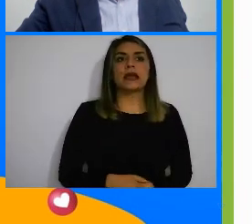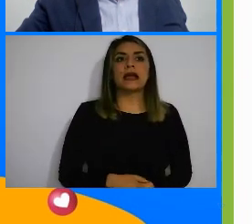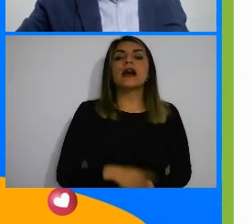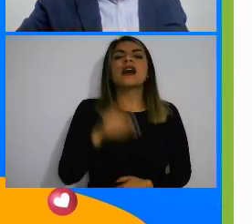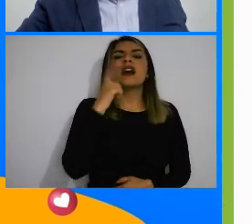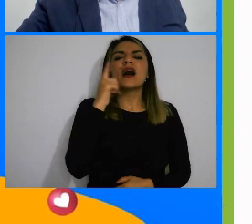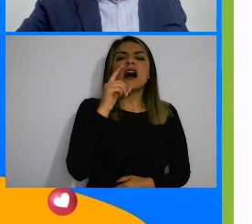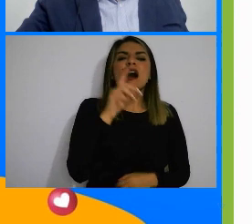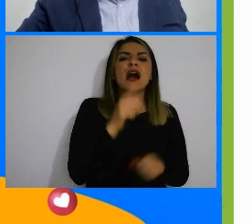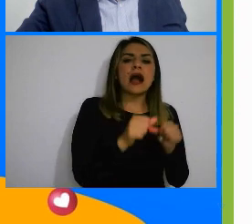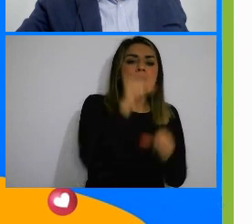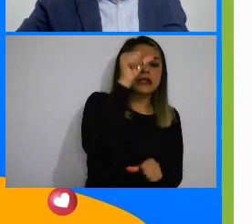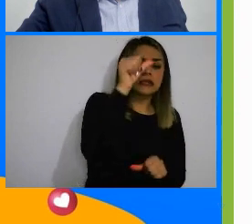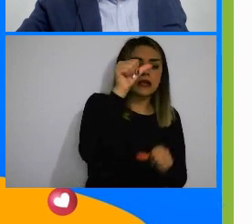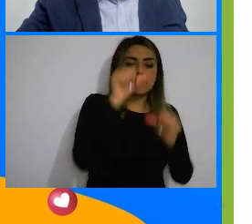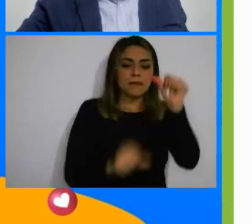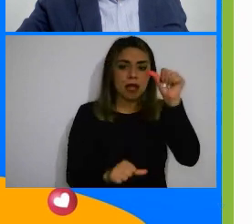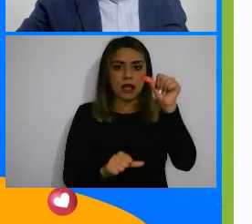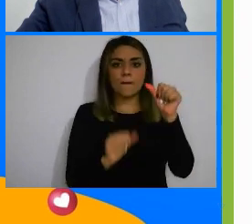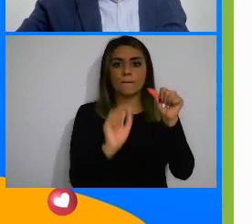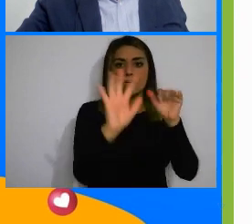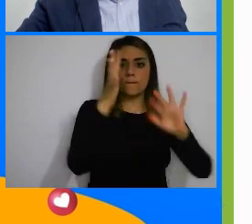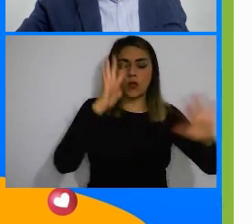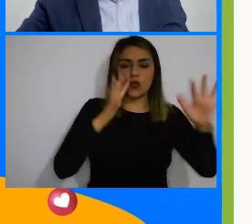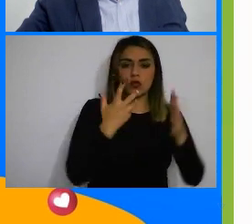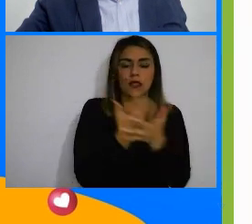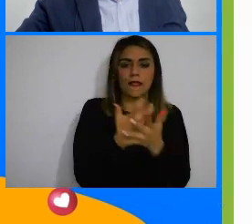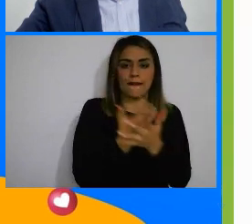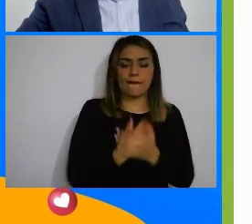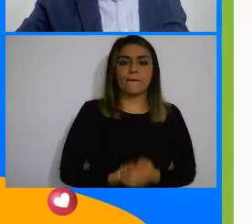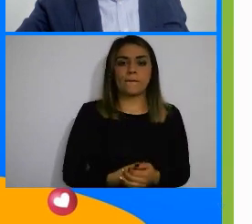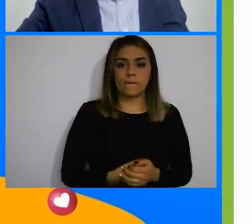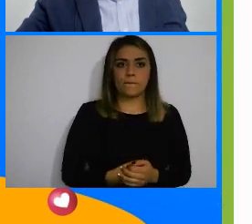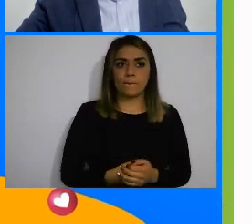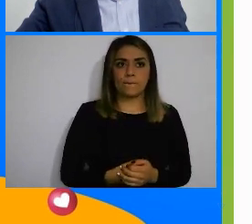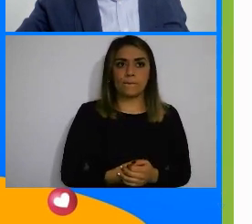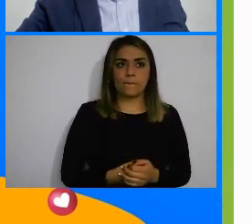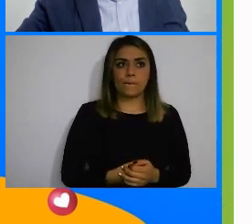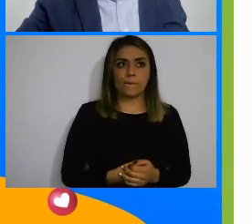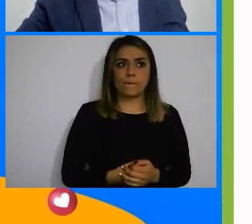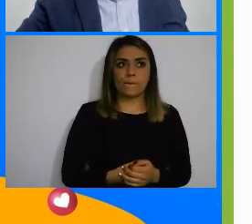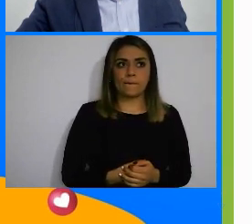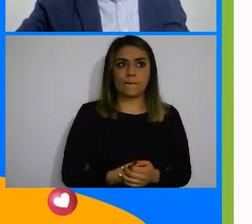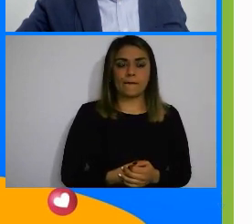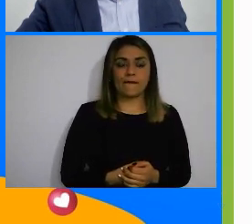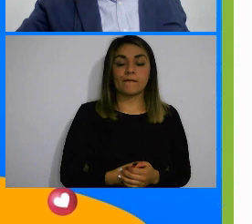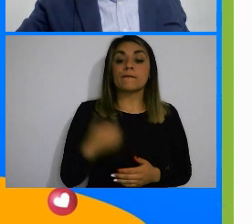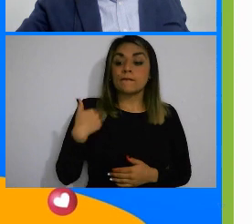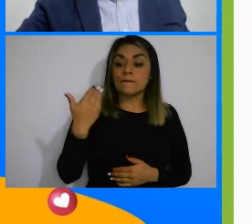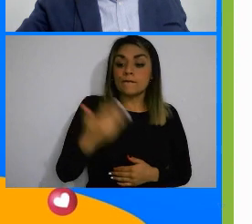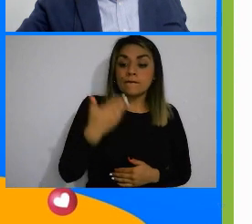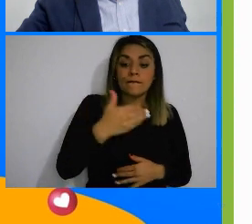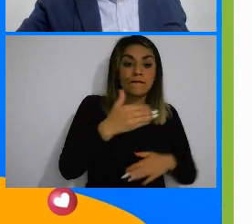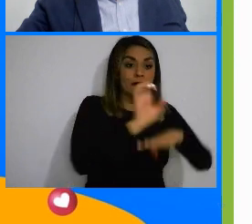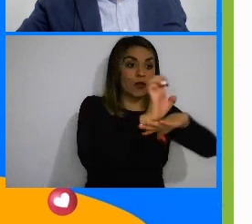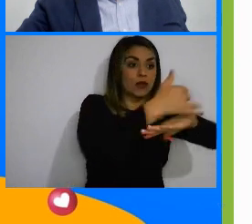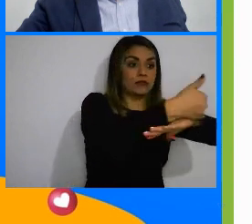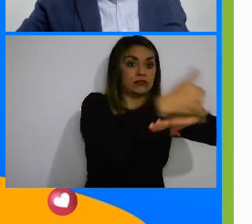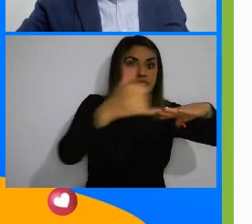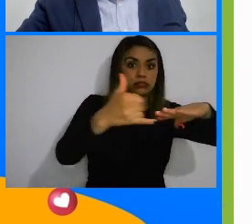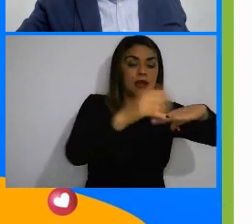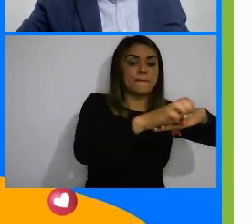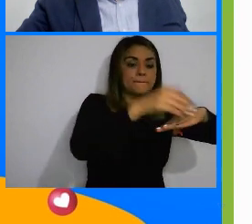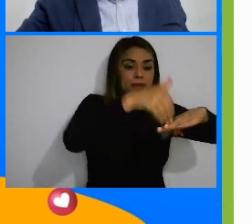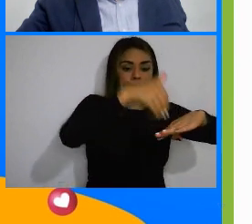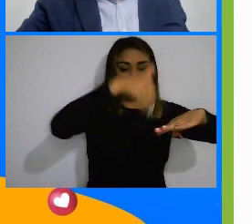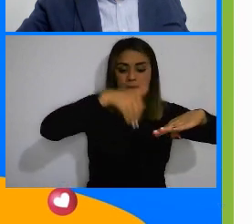Altitudes bajas, bosque tropical, ¿sí? A medida que nos alejamos del Ecuador, vamos a ver que